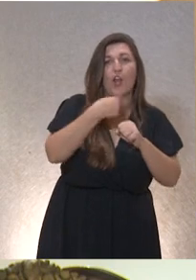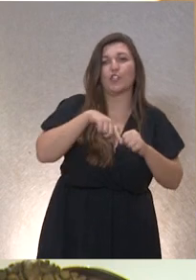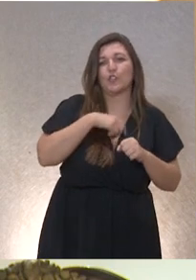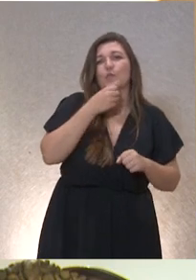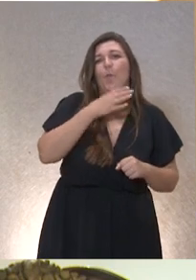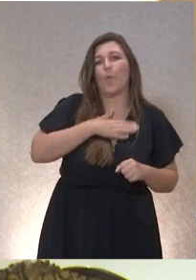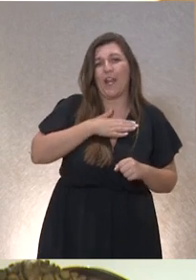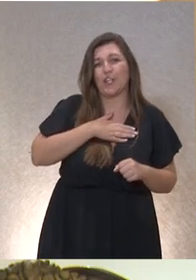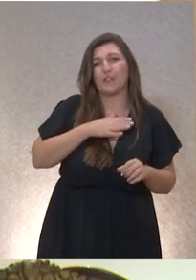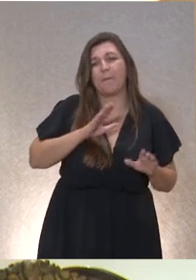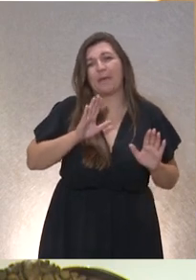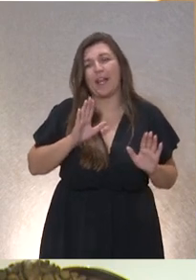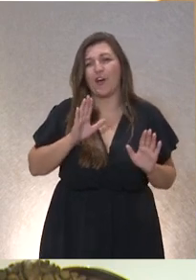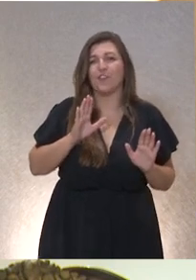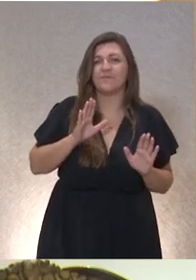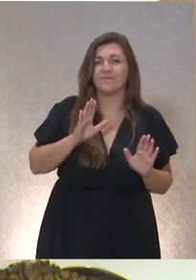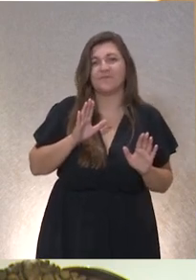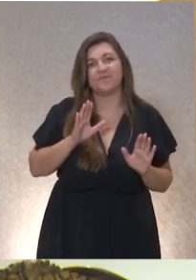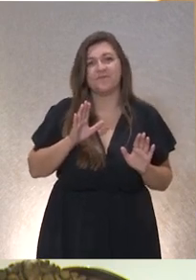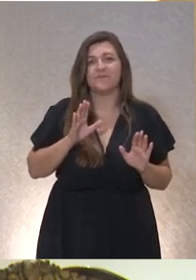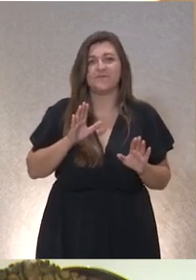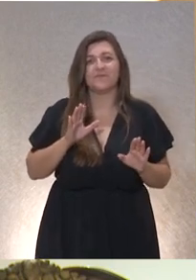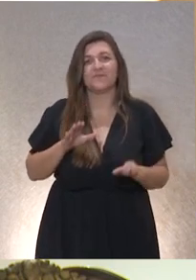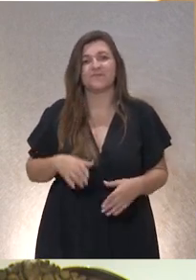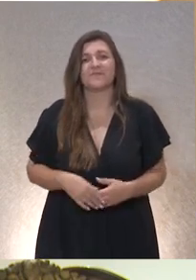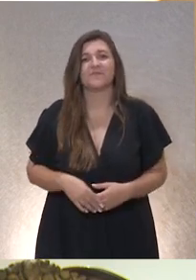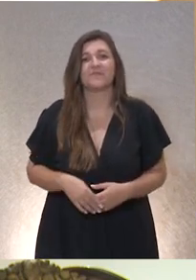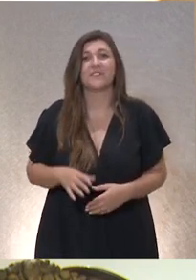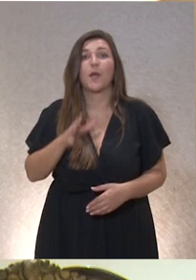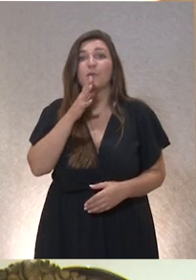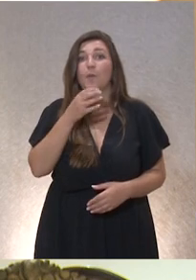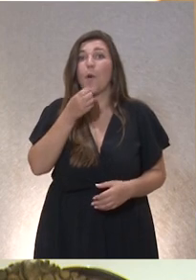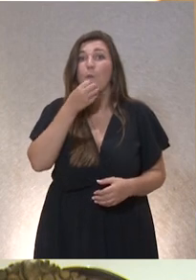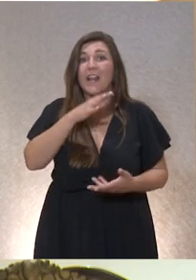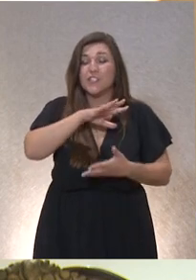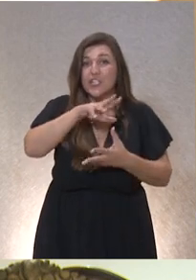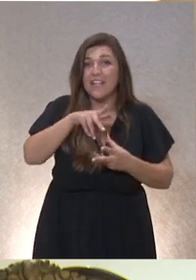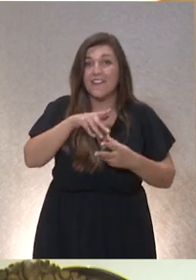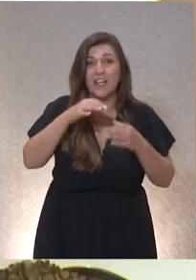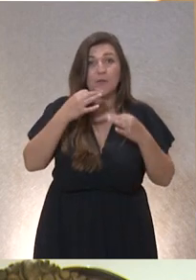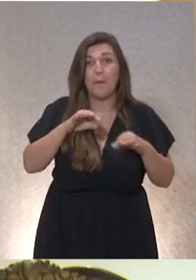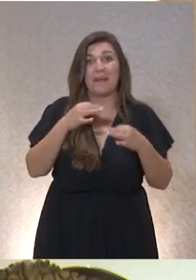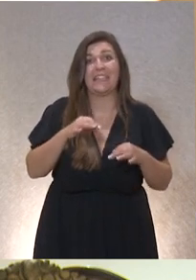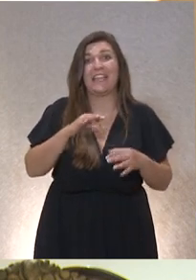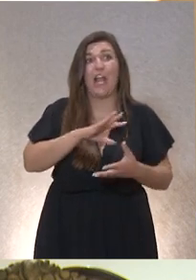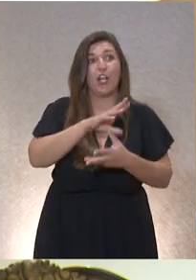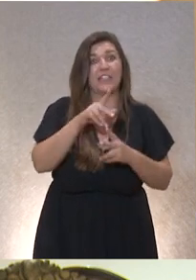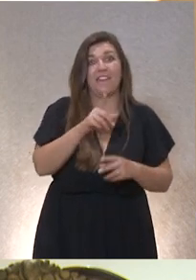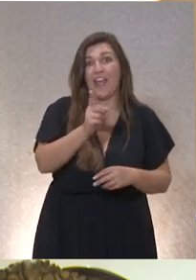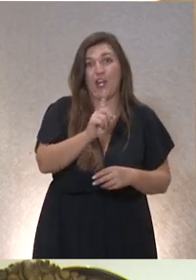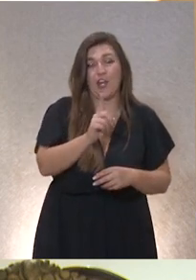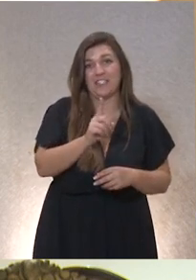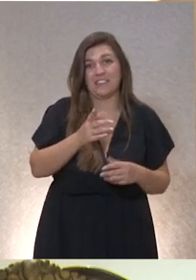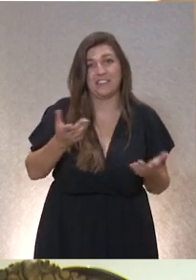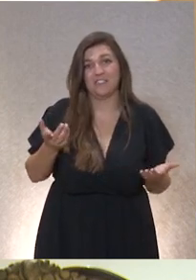gente pero pero porque las buenas noticias normalmente no son noticias sabéis que hubo uno